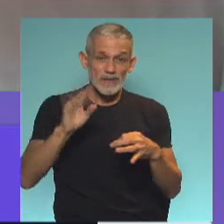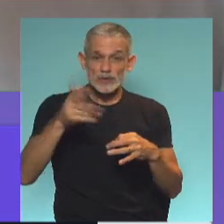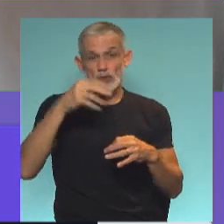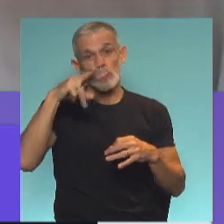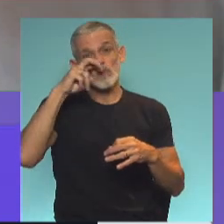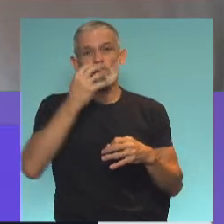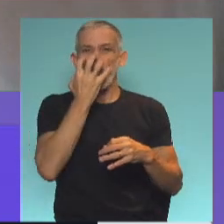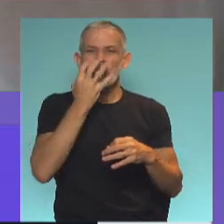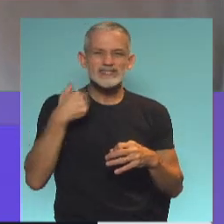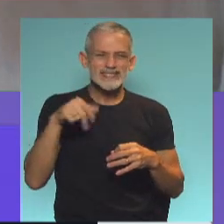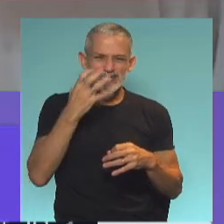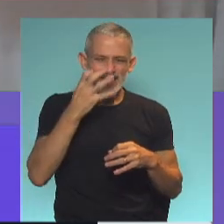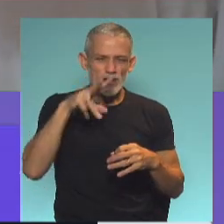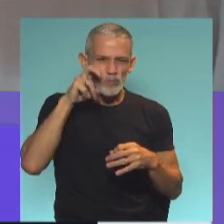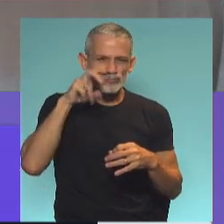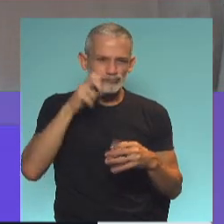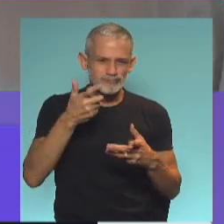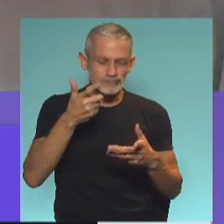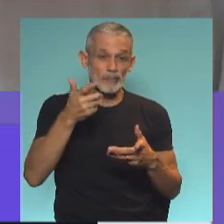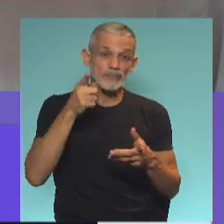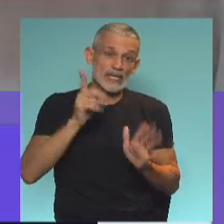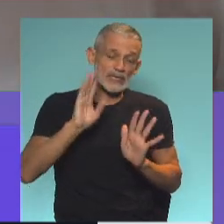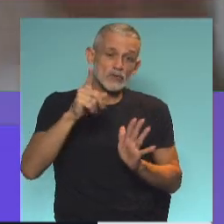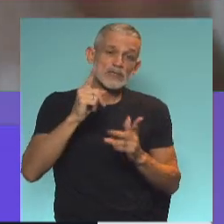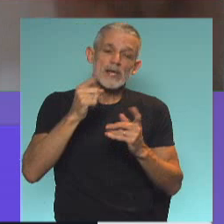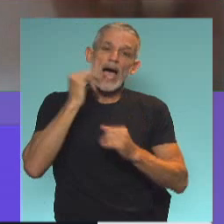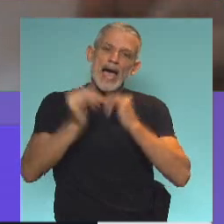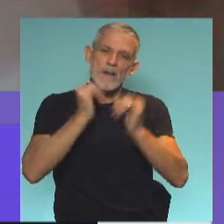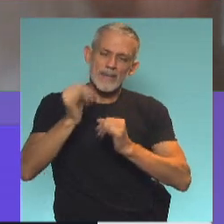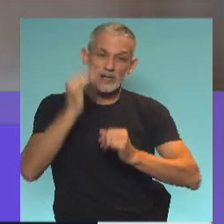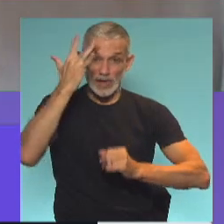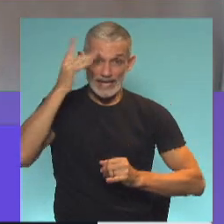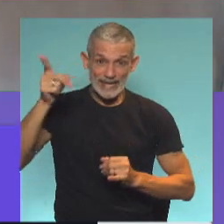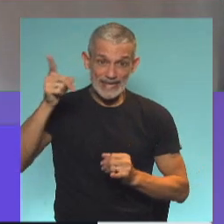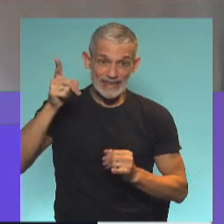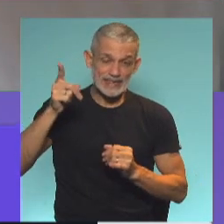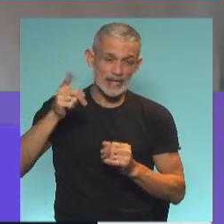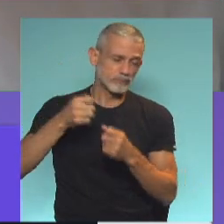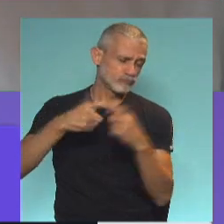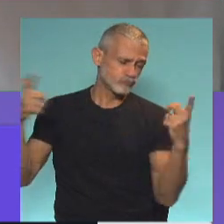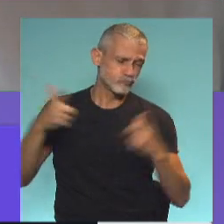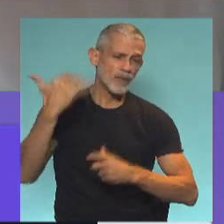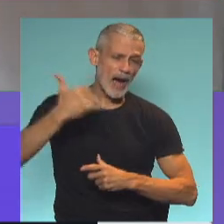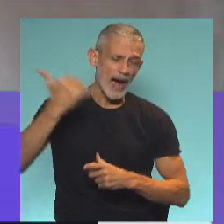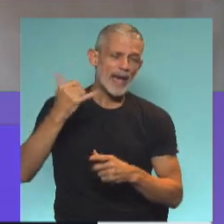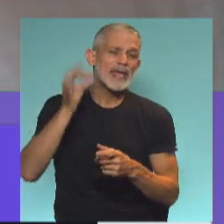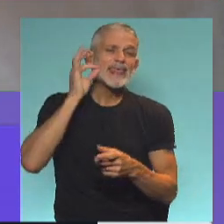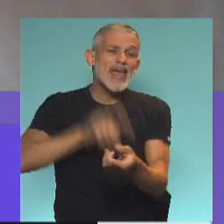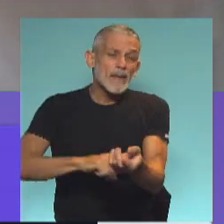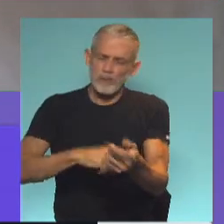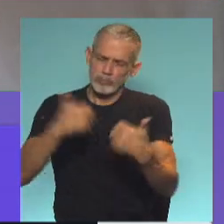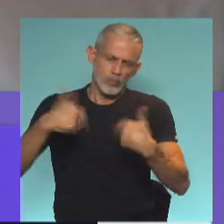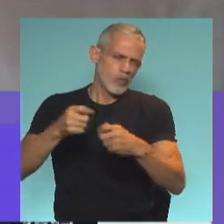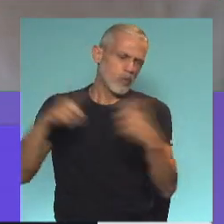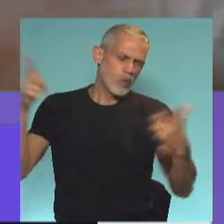requieren oxígeno. Por lo tanto, esta es una de las explicaciones. India es un país con una tasa muy importante de diabetes, a lo que